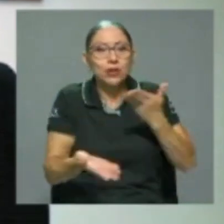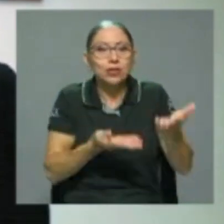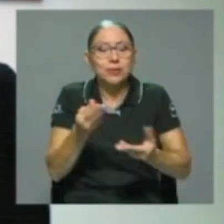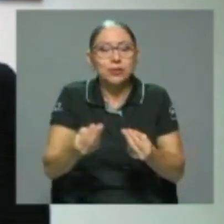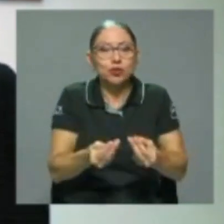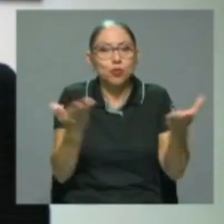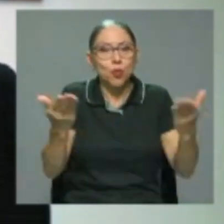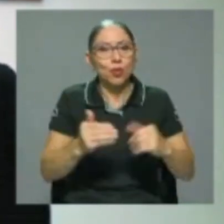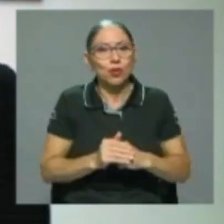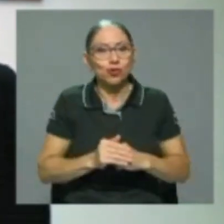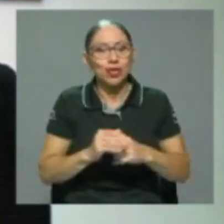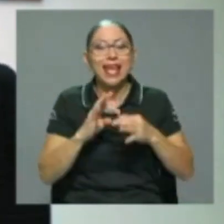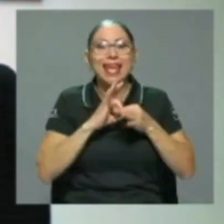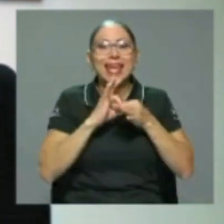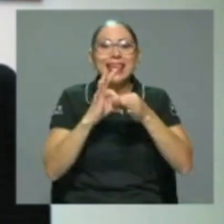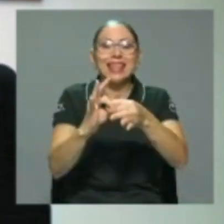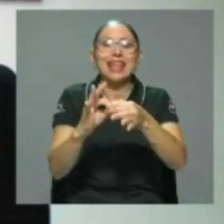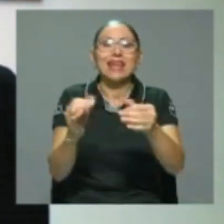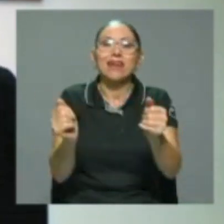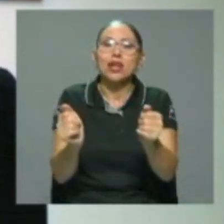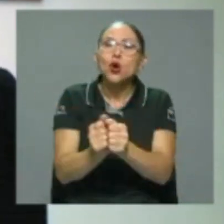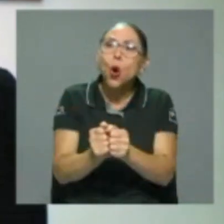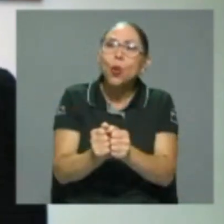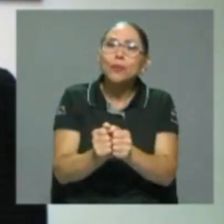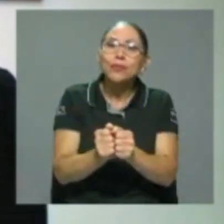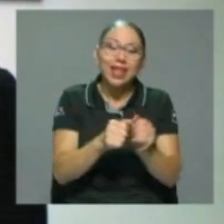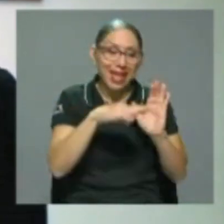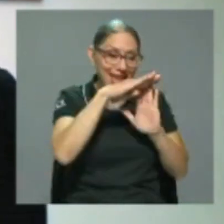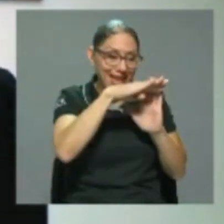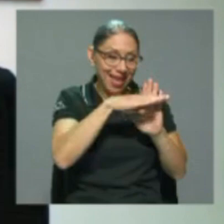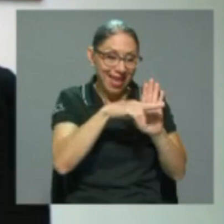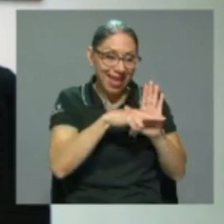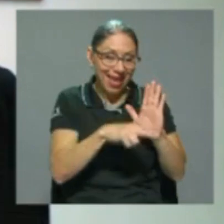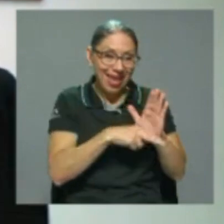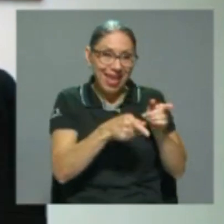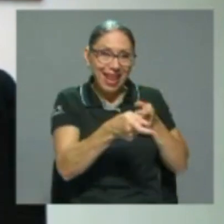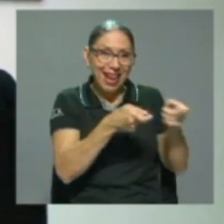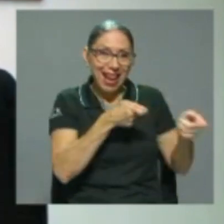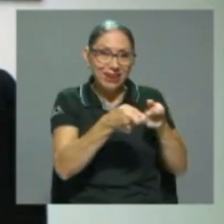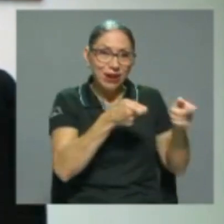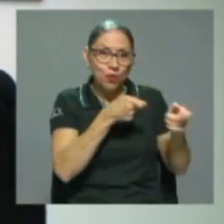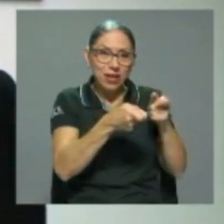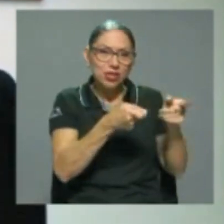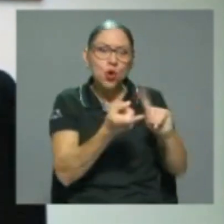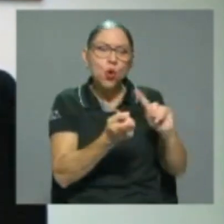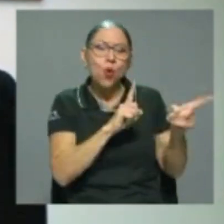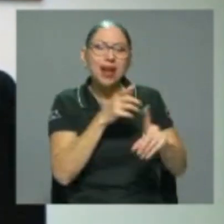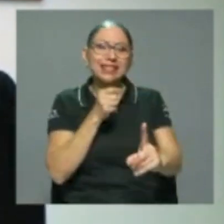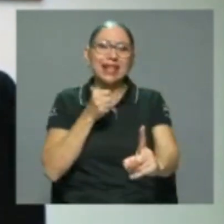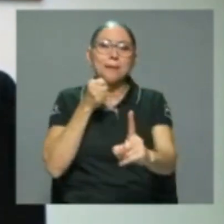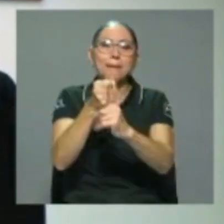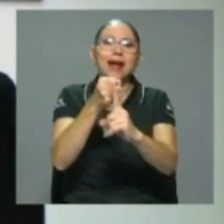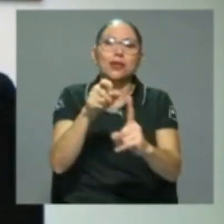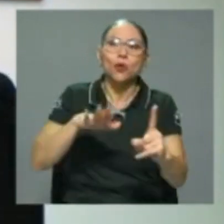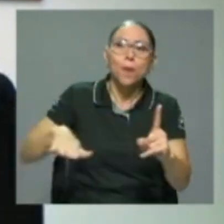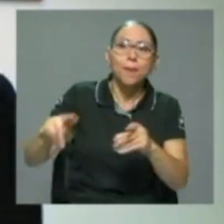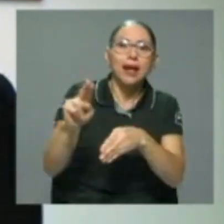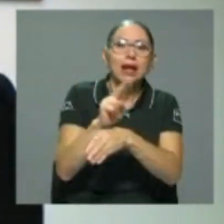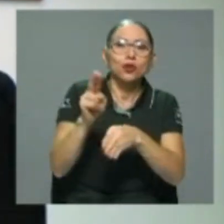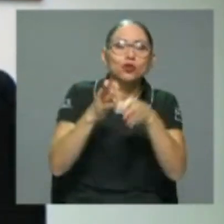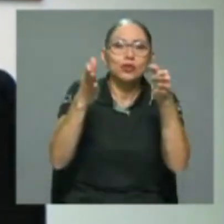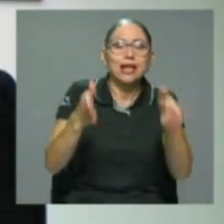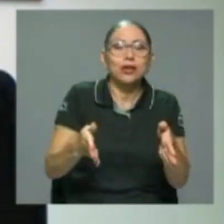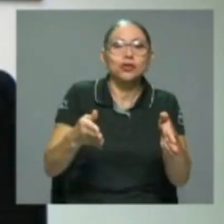ver con el impacto que la regulación tiene para los usuarios. Existe a veces la idea entre muchas